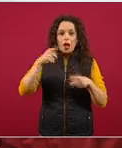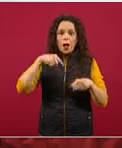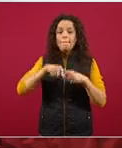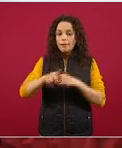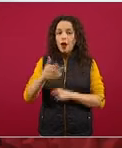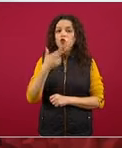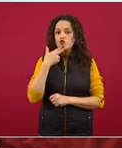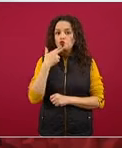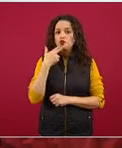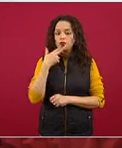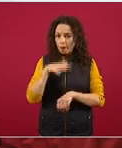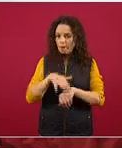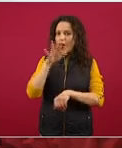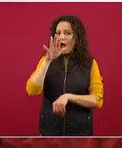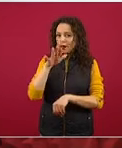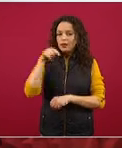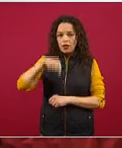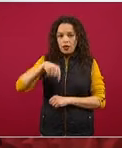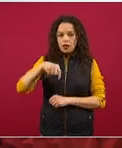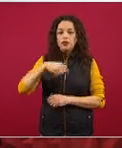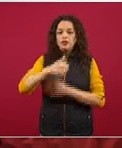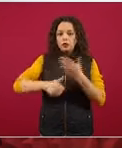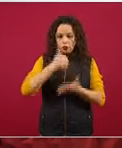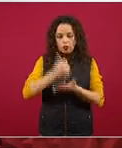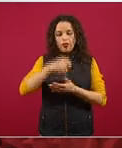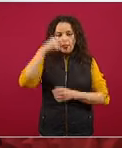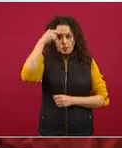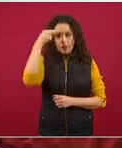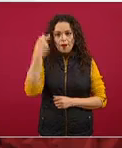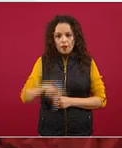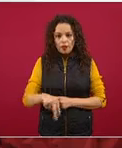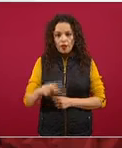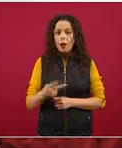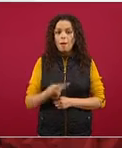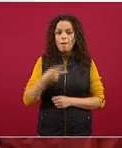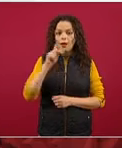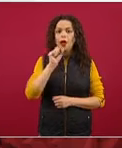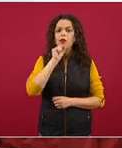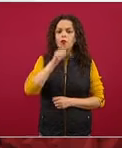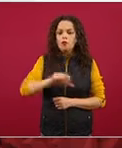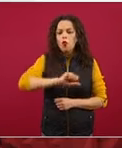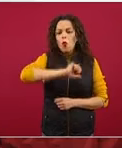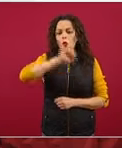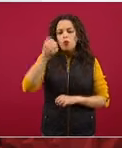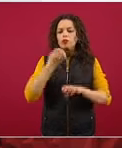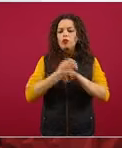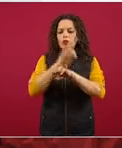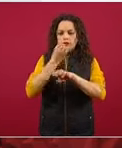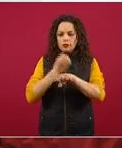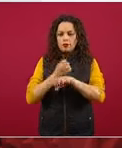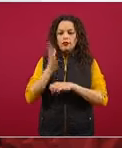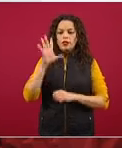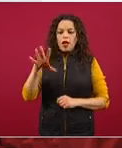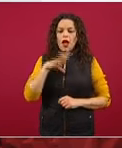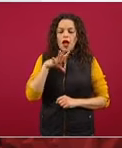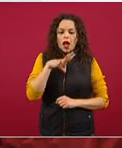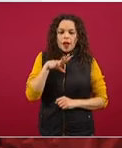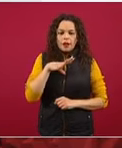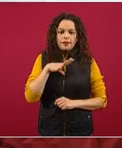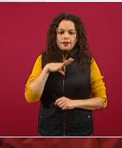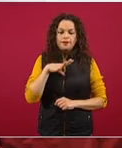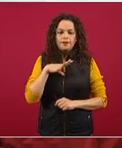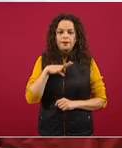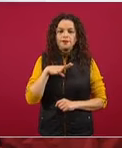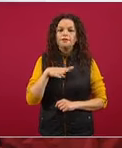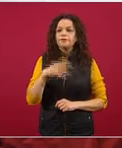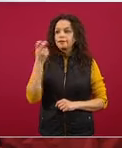utilizar mayormente en la Ciudad de México, pero también otras entidades federativas que ya tienen disponibilidad